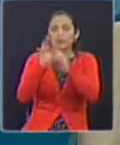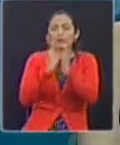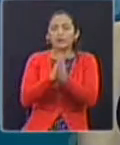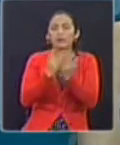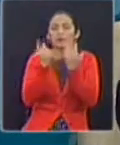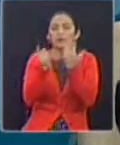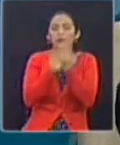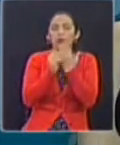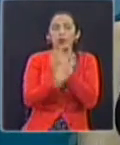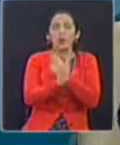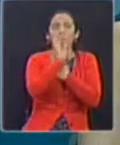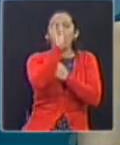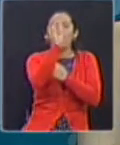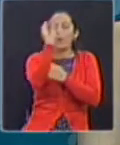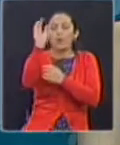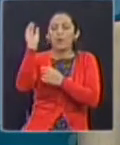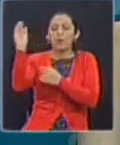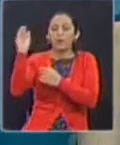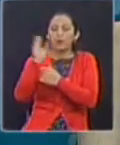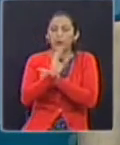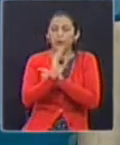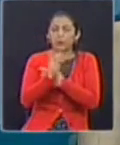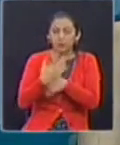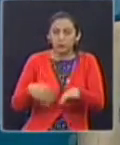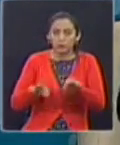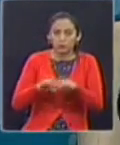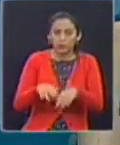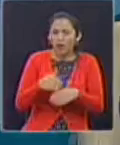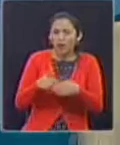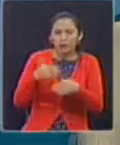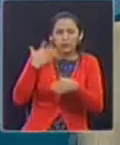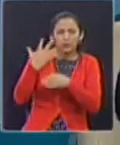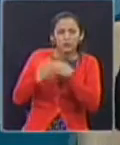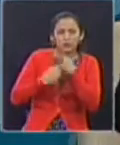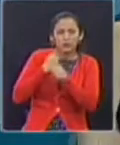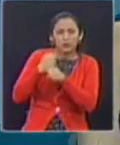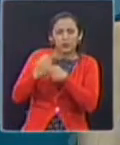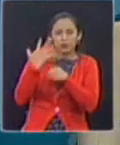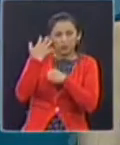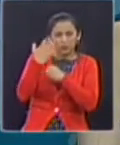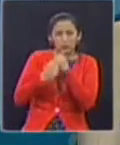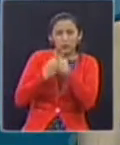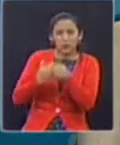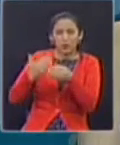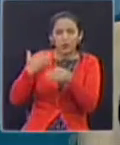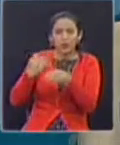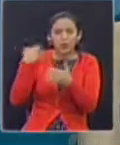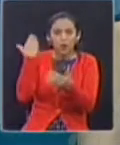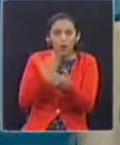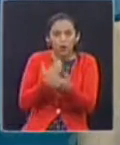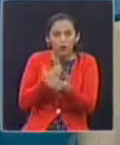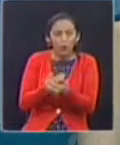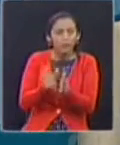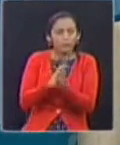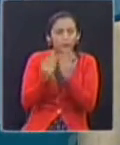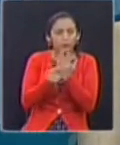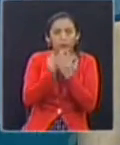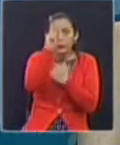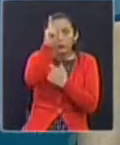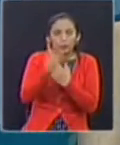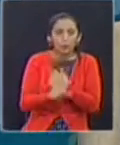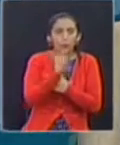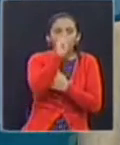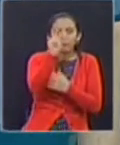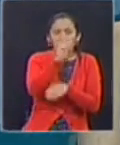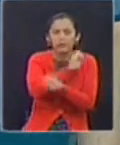no se ha comprado un libro desde hace 15 años, entonces creo, y de la misma manera en los museos nacionales, pero ahora se